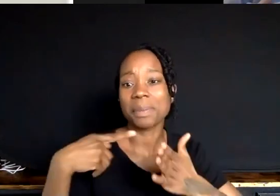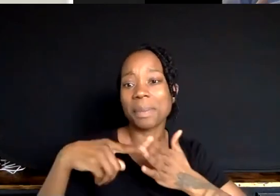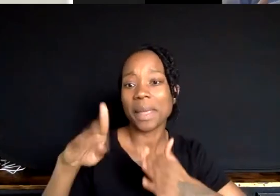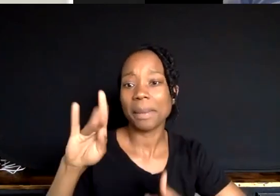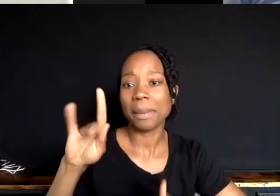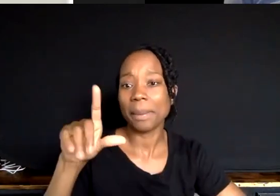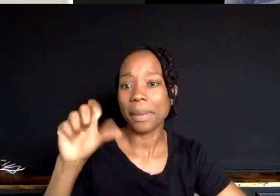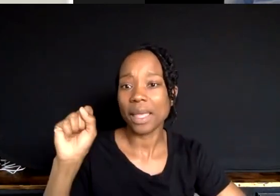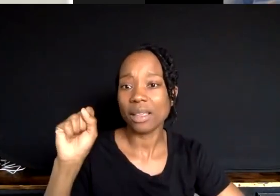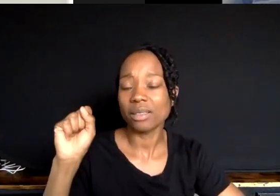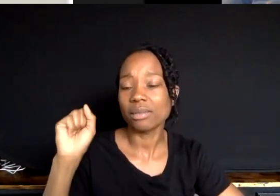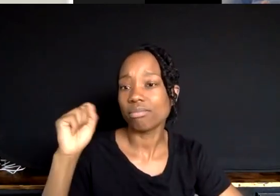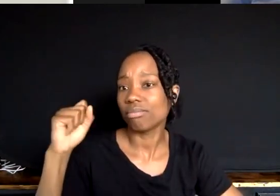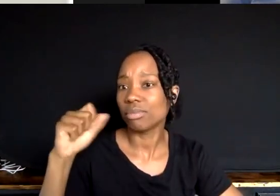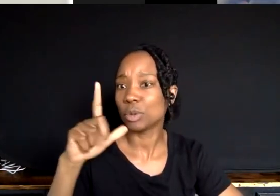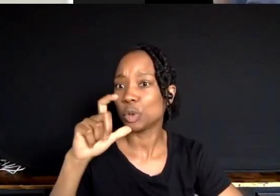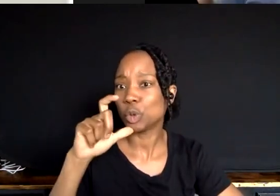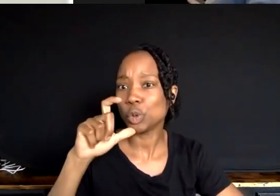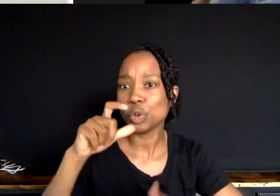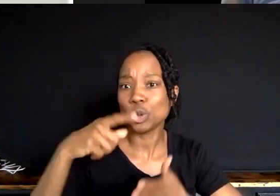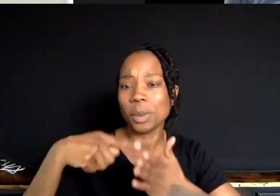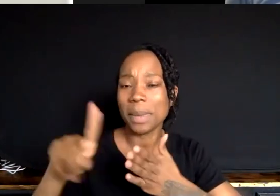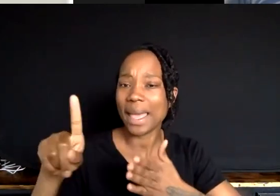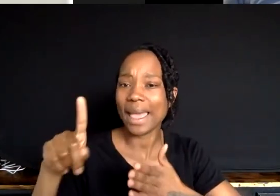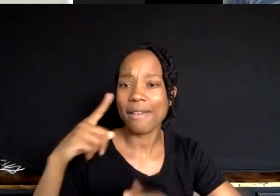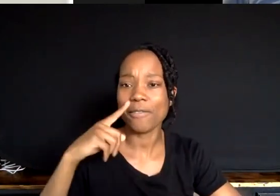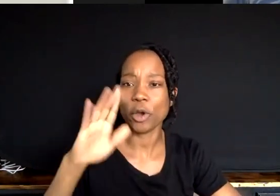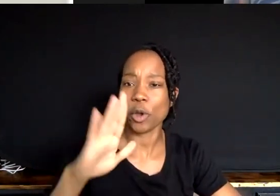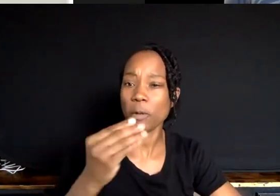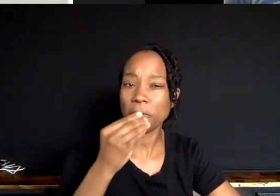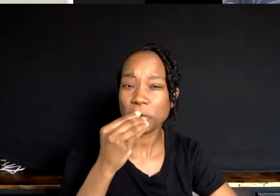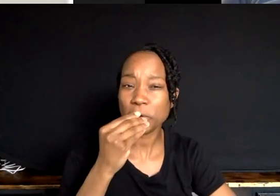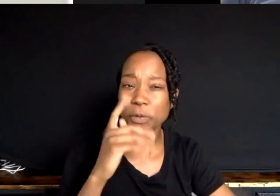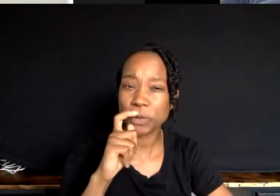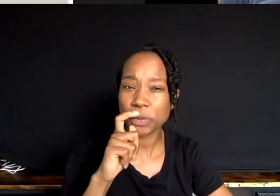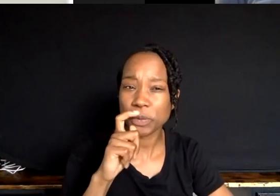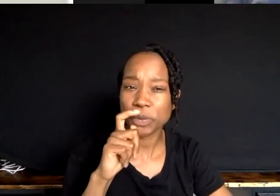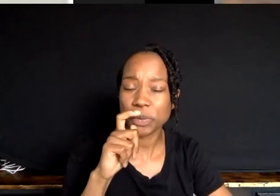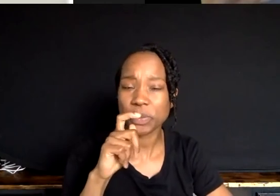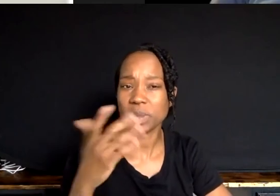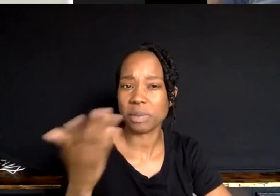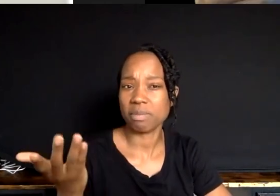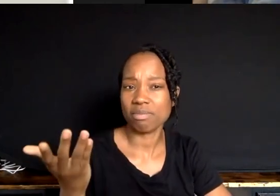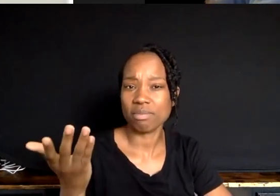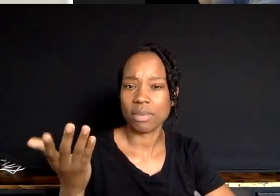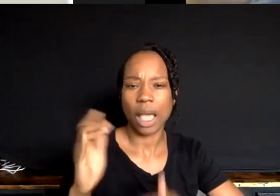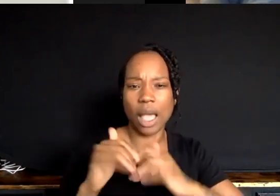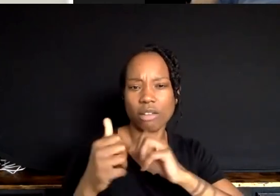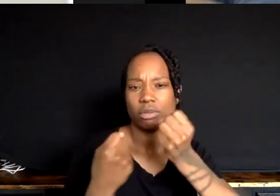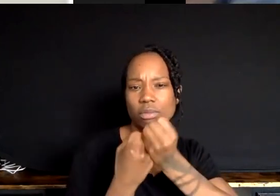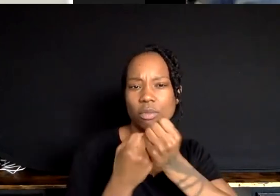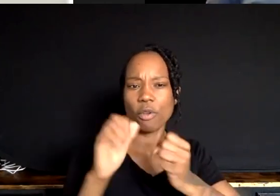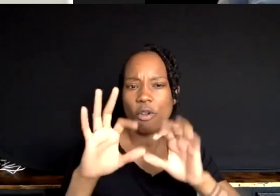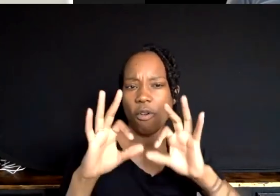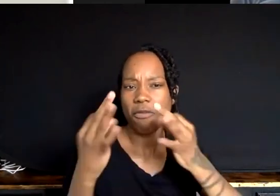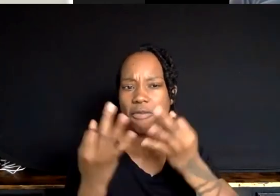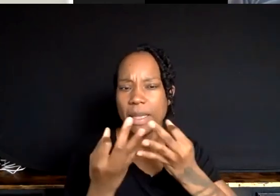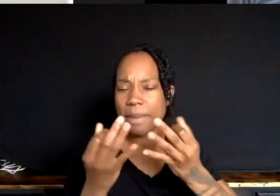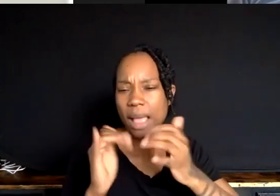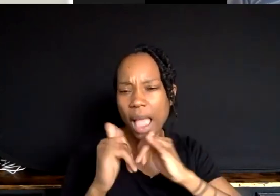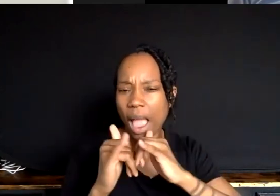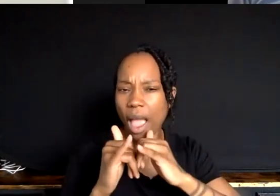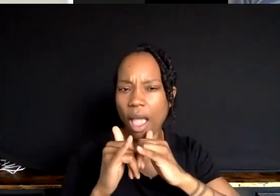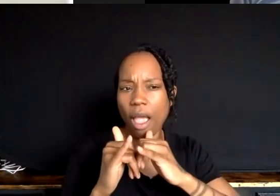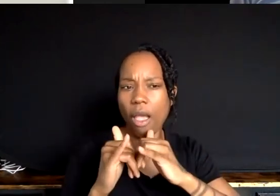pagando deudas o gastos. ¿Quién está pagando por tu comida? ¿Cómo tú apoyas a tu familia?